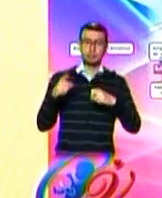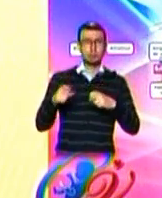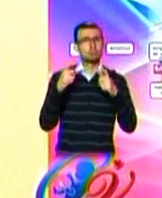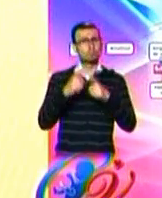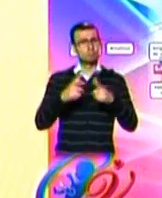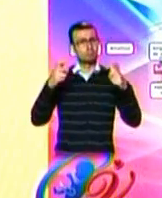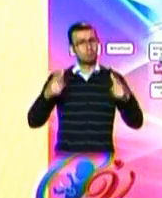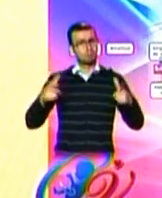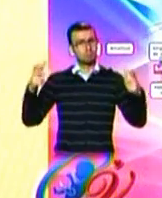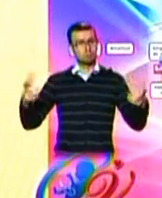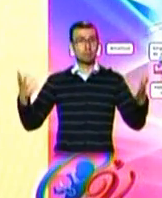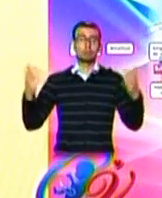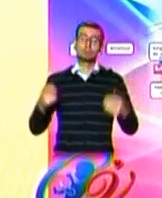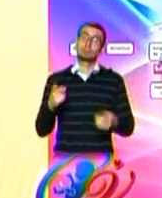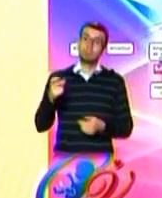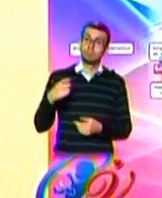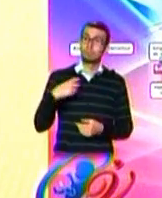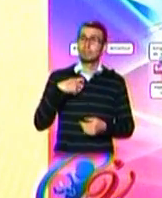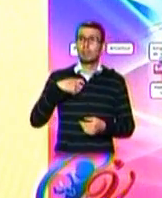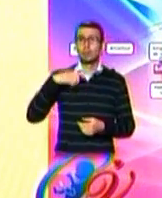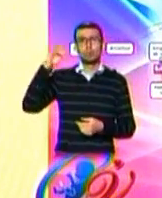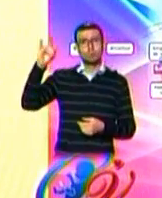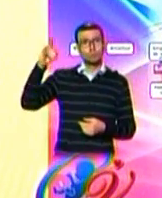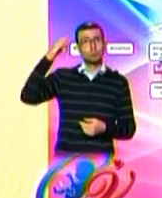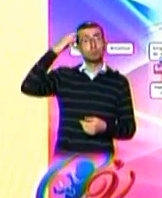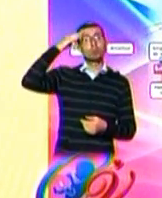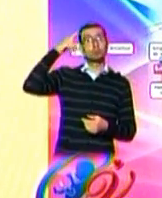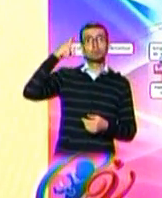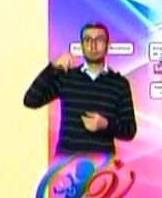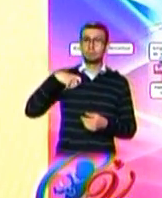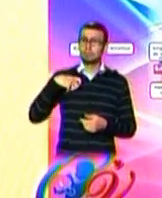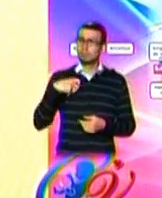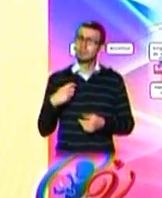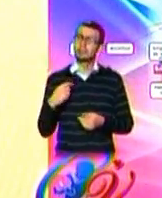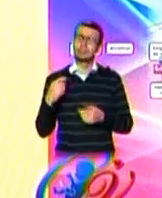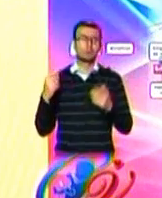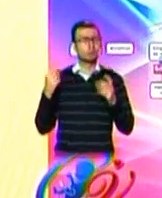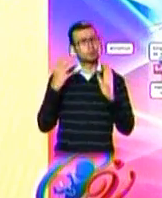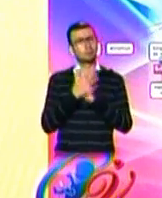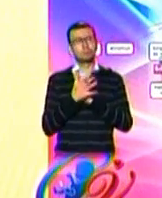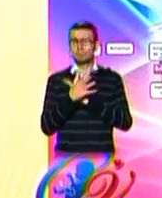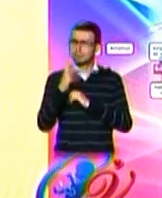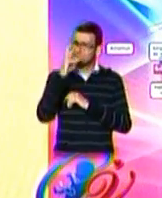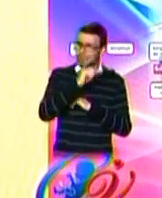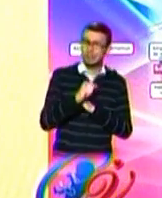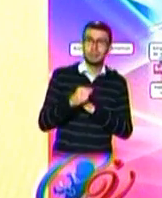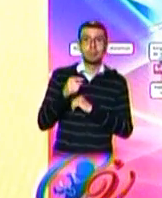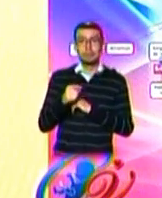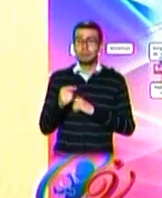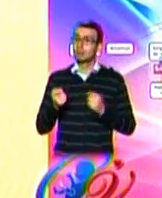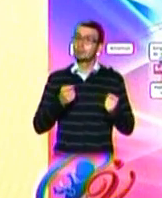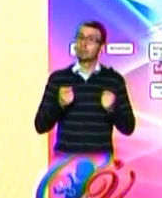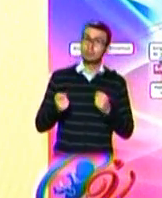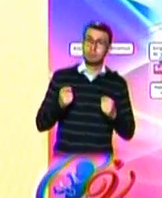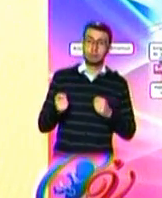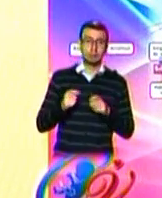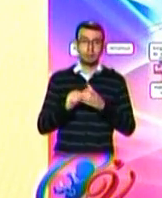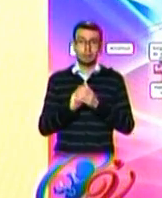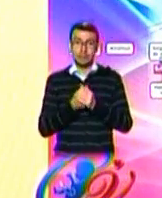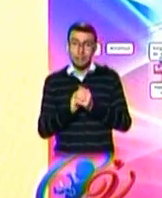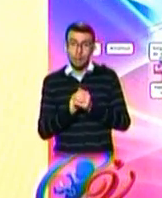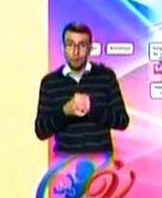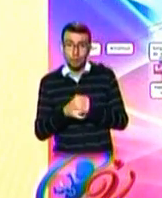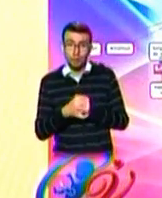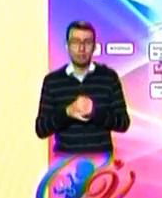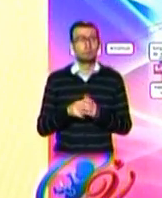vibra con esta carnita. Y ahí empezamos a tener una desinformación en esos menos 80 milivoltios que tanto nos